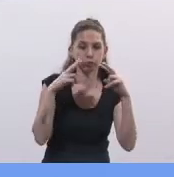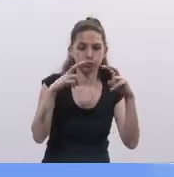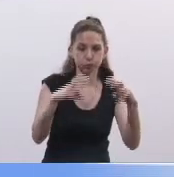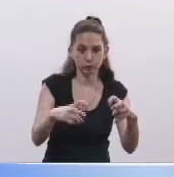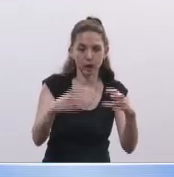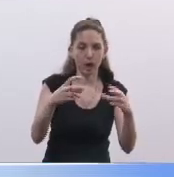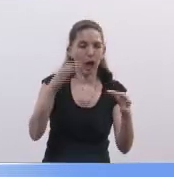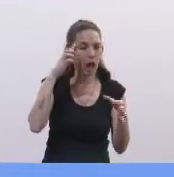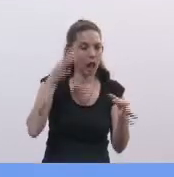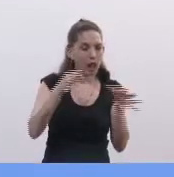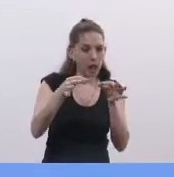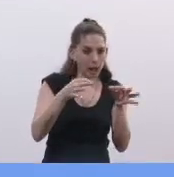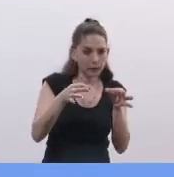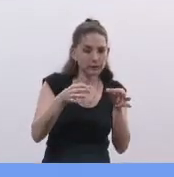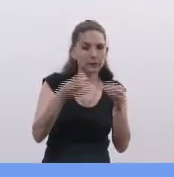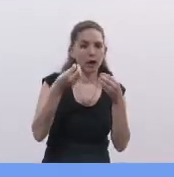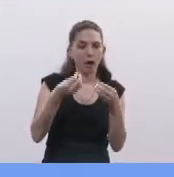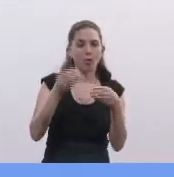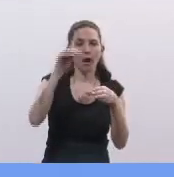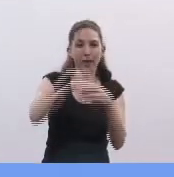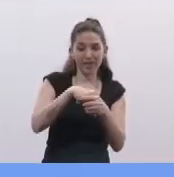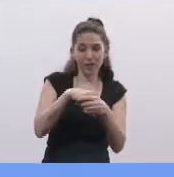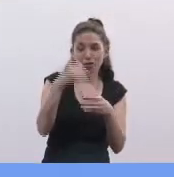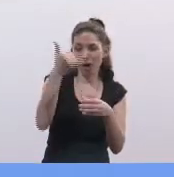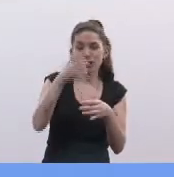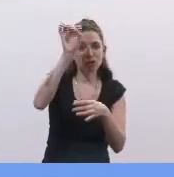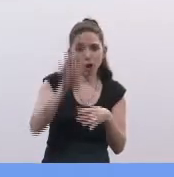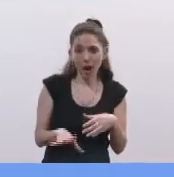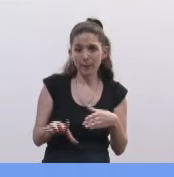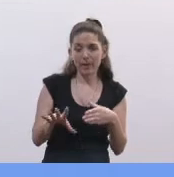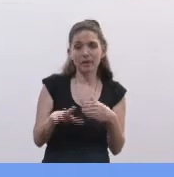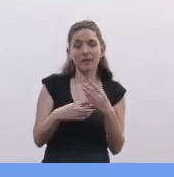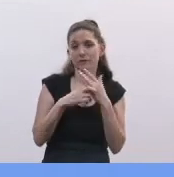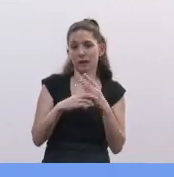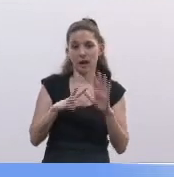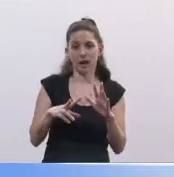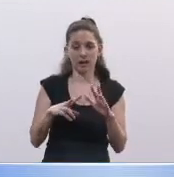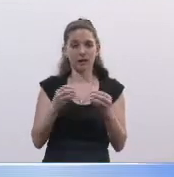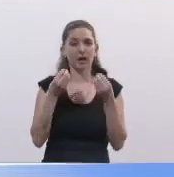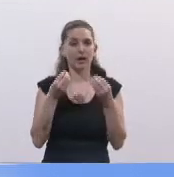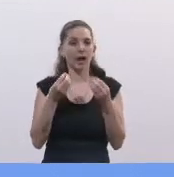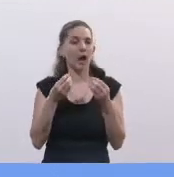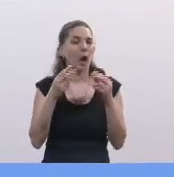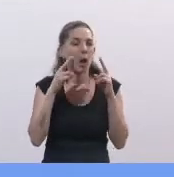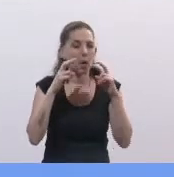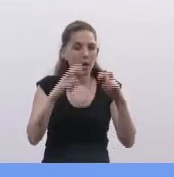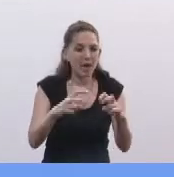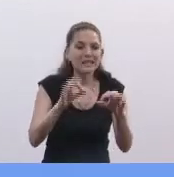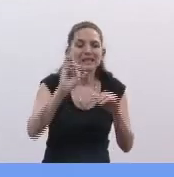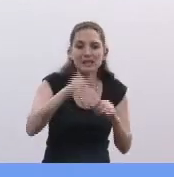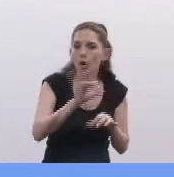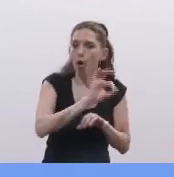que tiene que analizar, que está integrado únicamente por fiscales, que tiene que evaluar si corresponde o